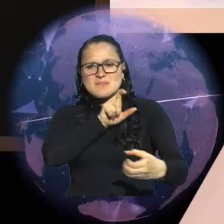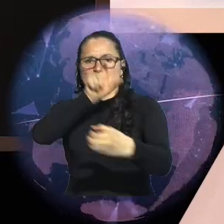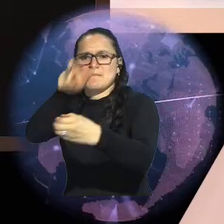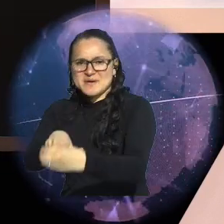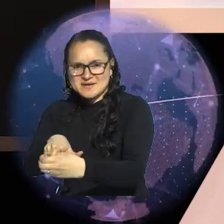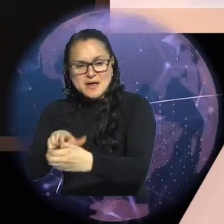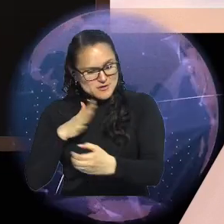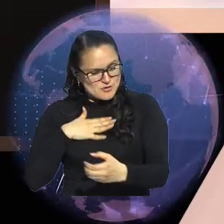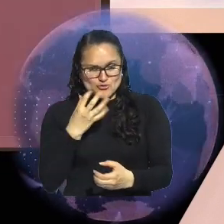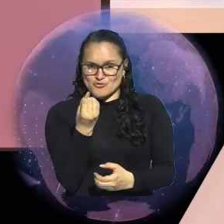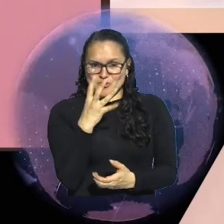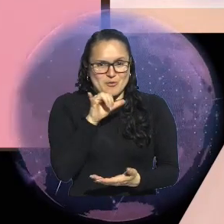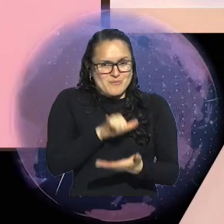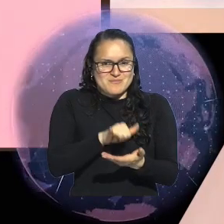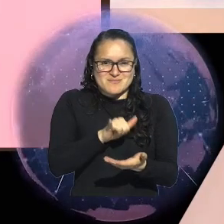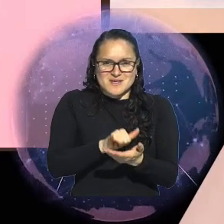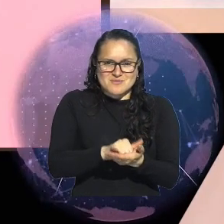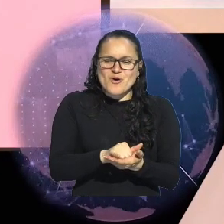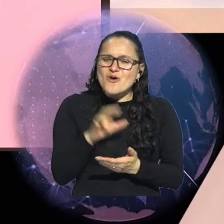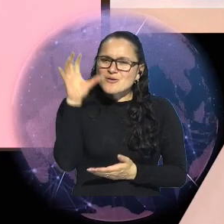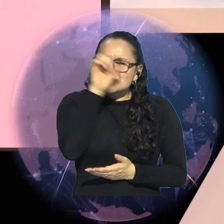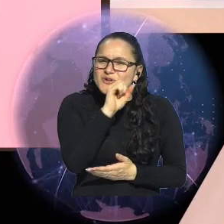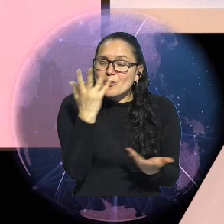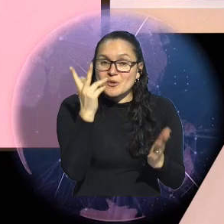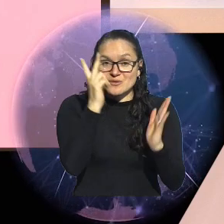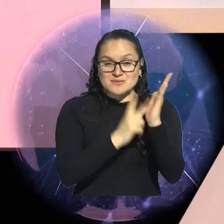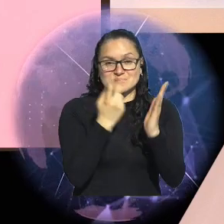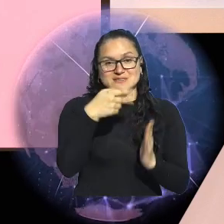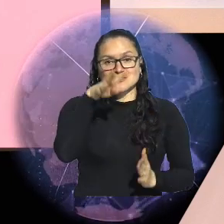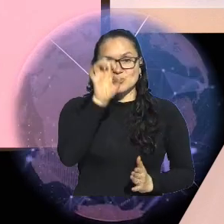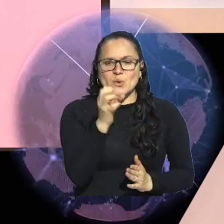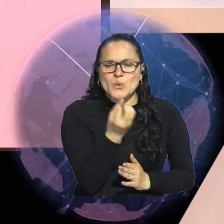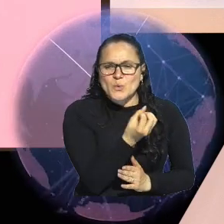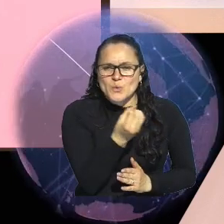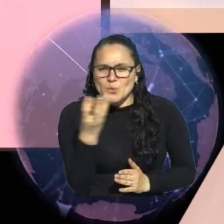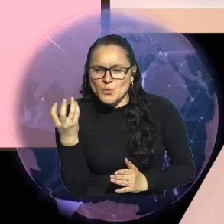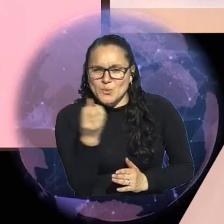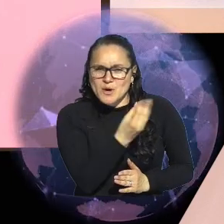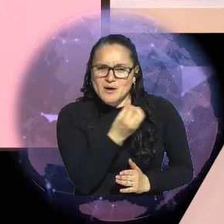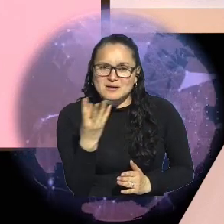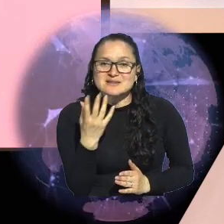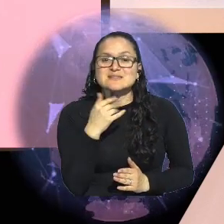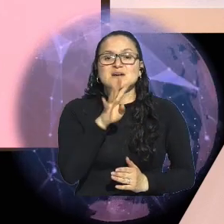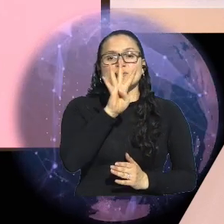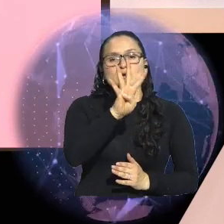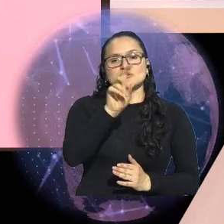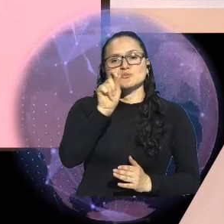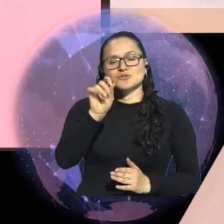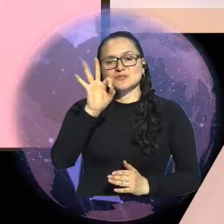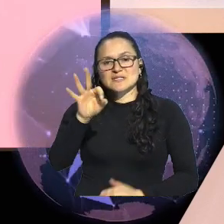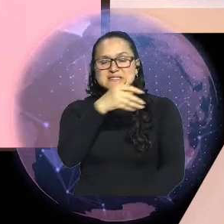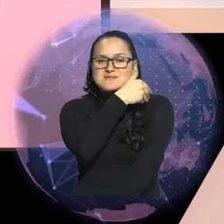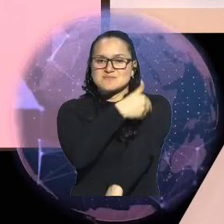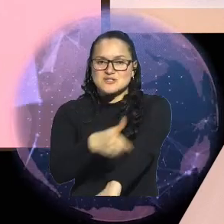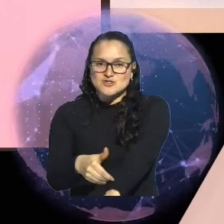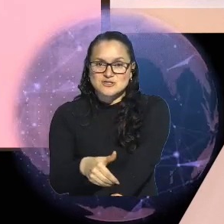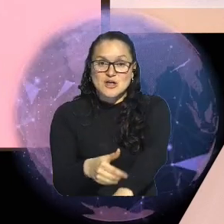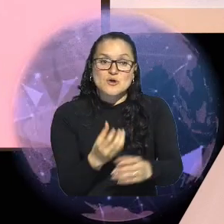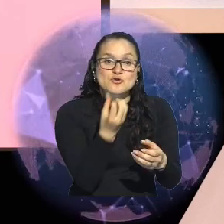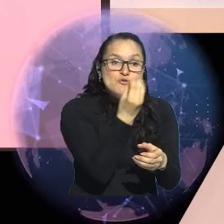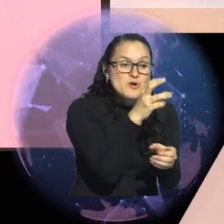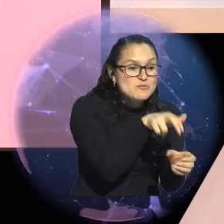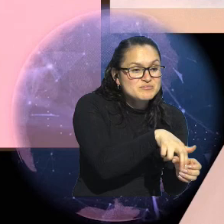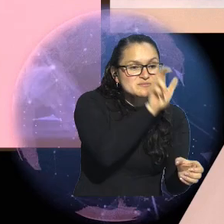observar las cifras del año 2019 en el cual se realizaron 4.3 millones de operaciones de contabilidad